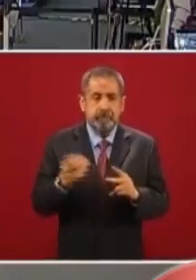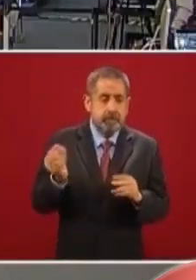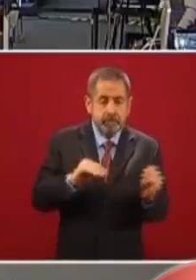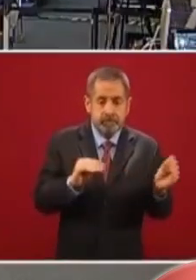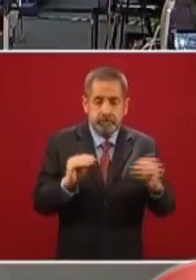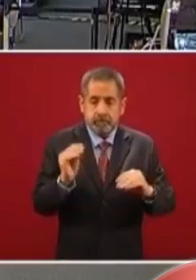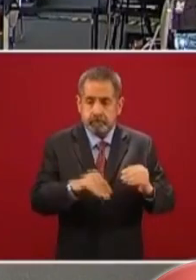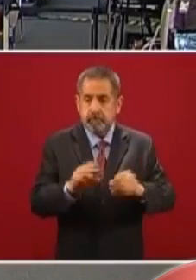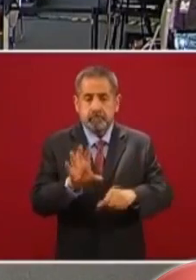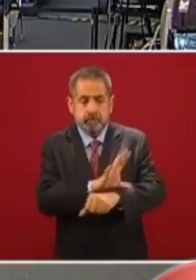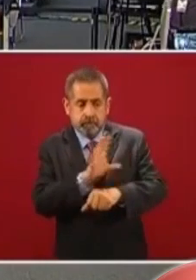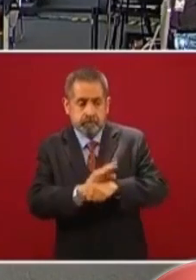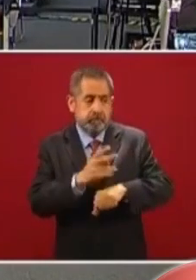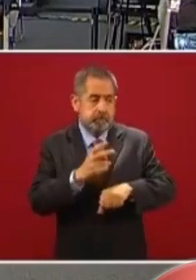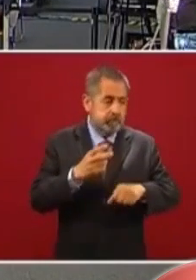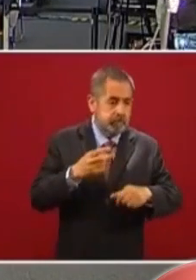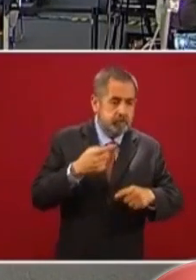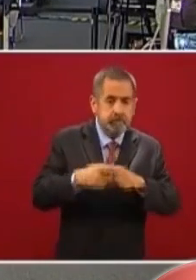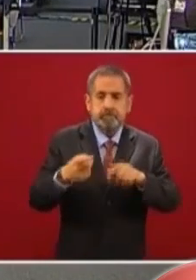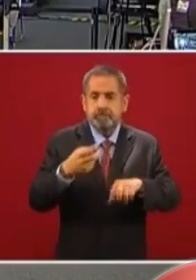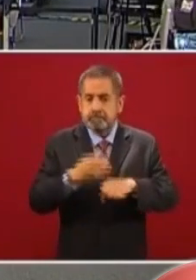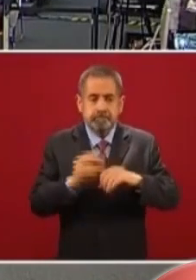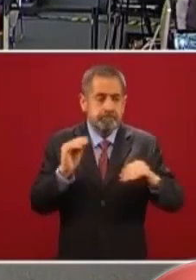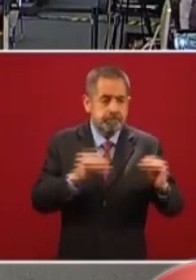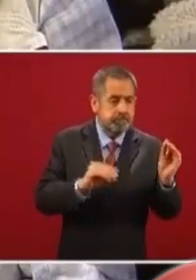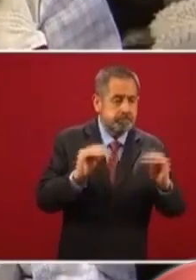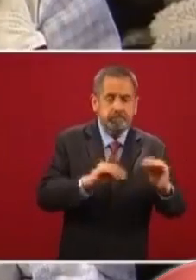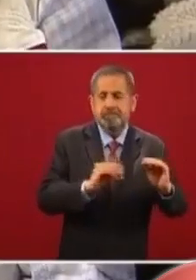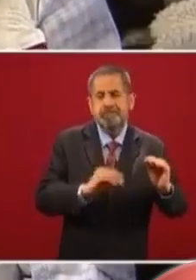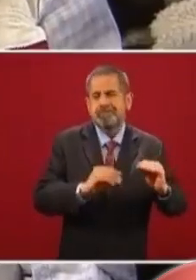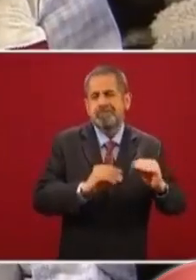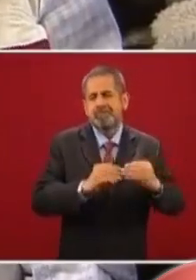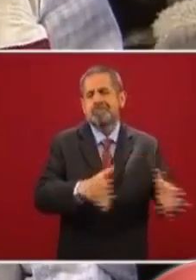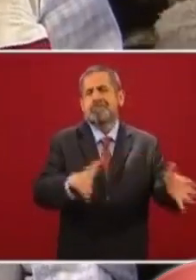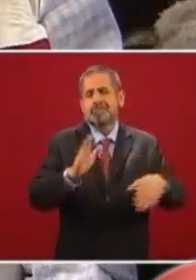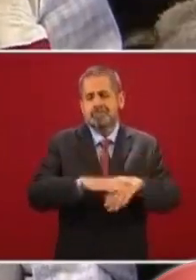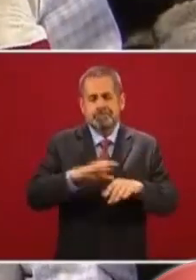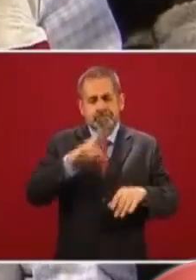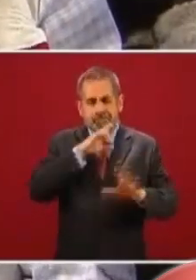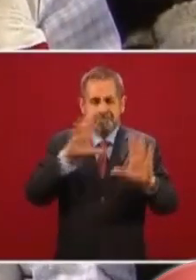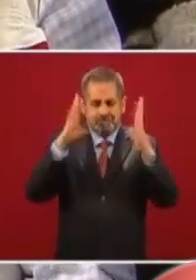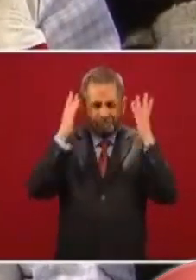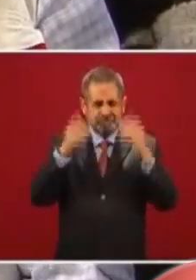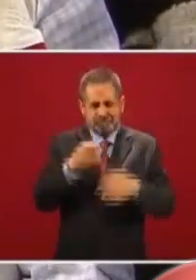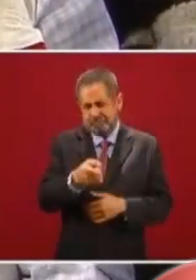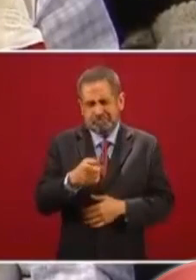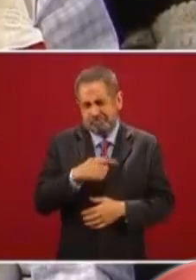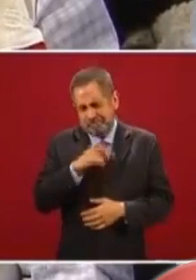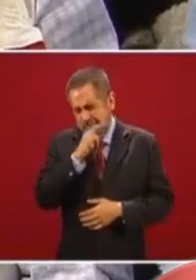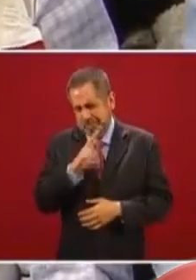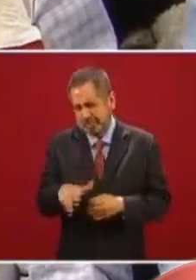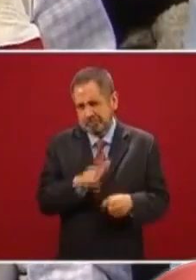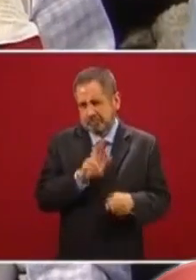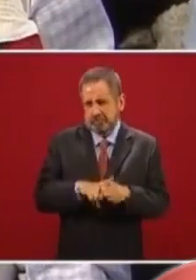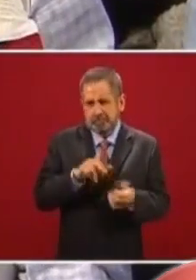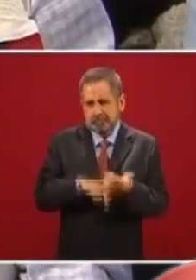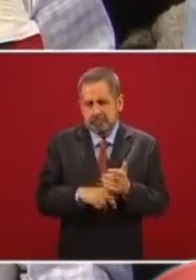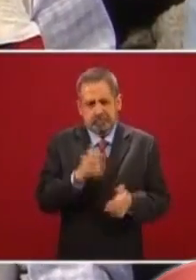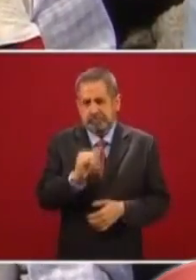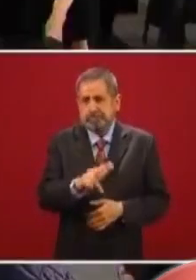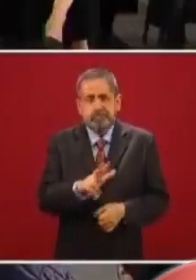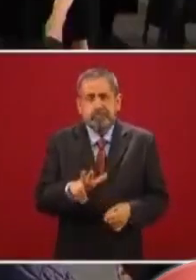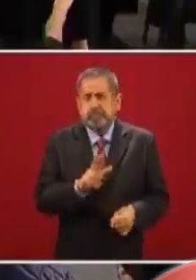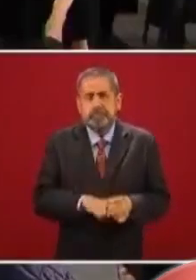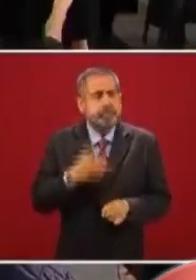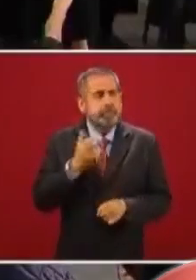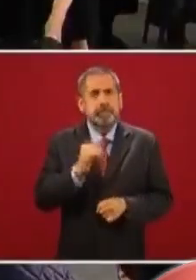empiezan, conforme hay cimentaciones, se empiezan a abrir los frentes. Entonces, a nosotros no nos preocupa este avance, efectivamente es normal en